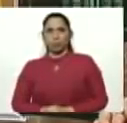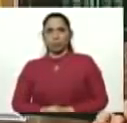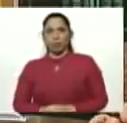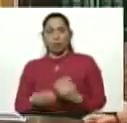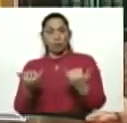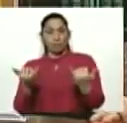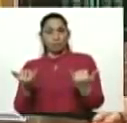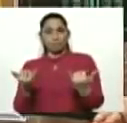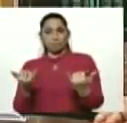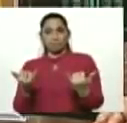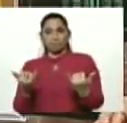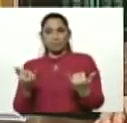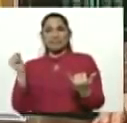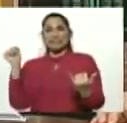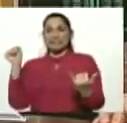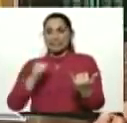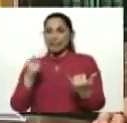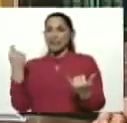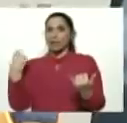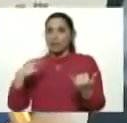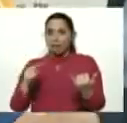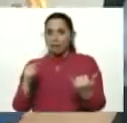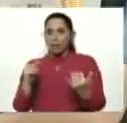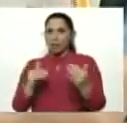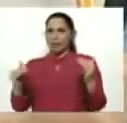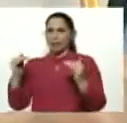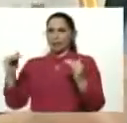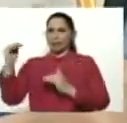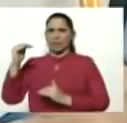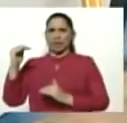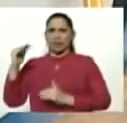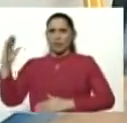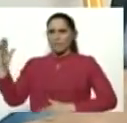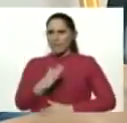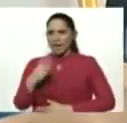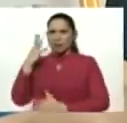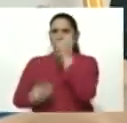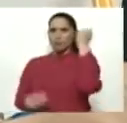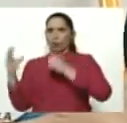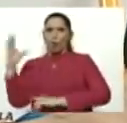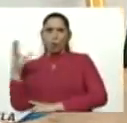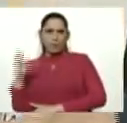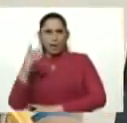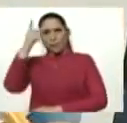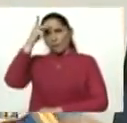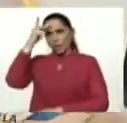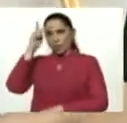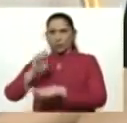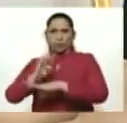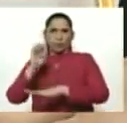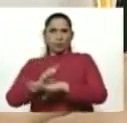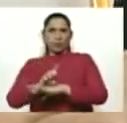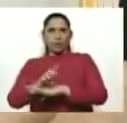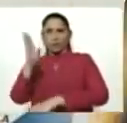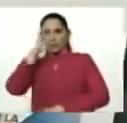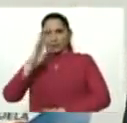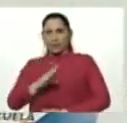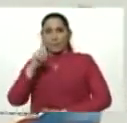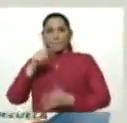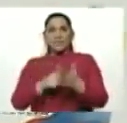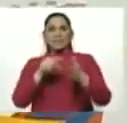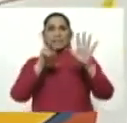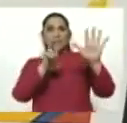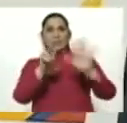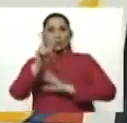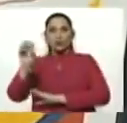Ahora, sí tenemos un crecimiento de los casos colombianos y brasileros, y peruanos y ecuatorianos. 1.720.